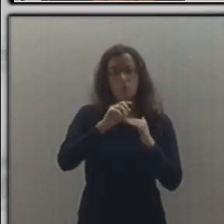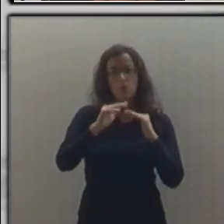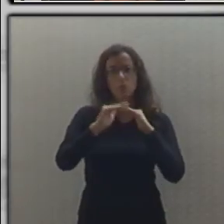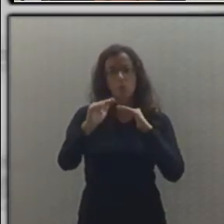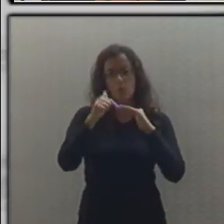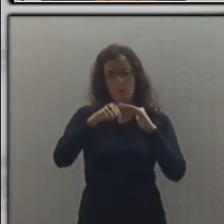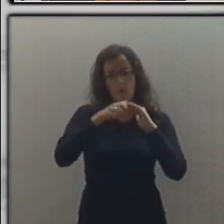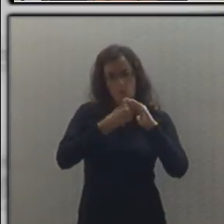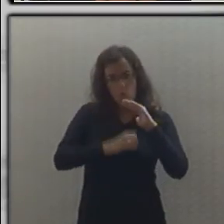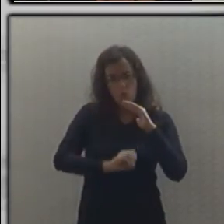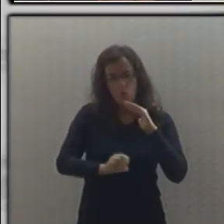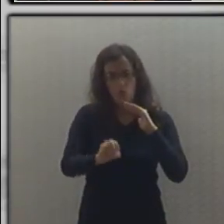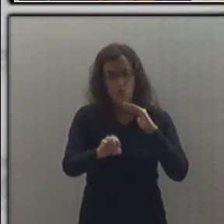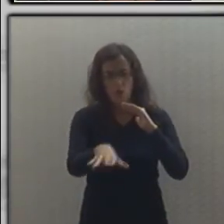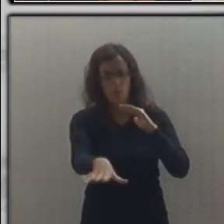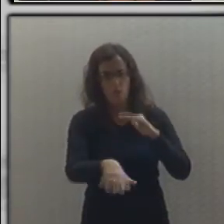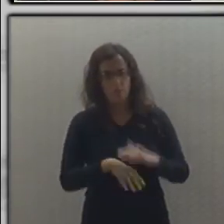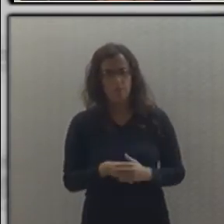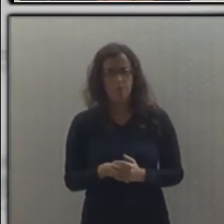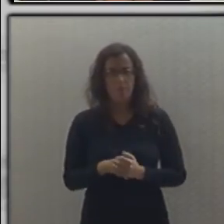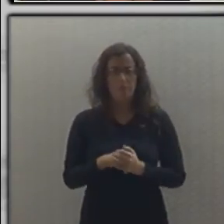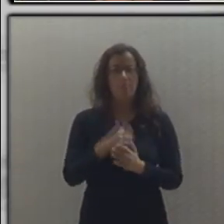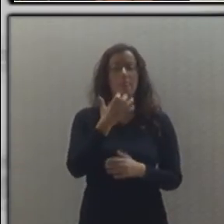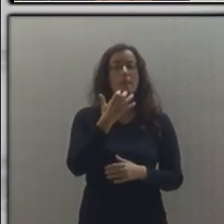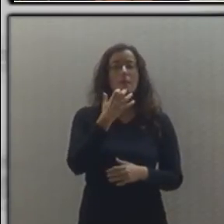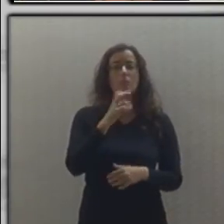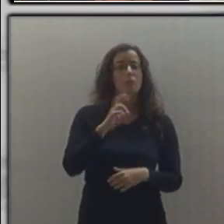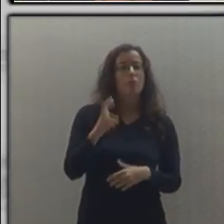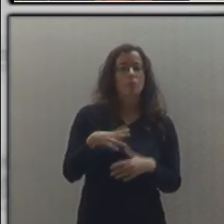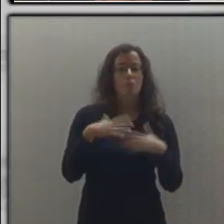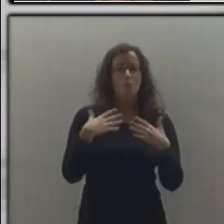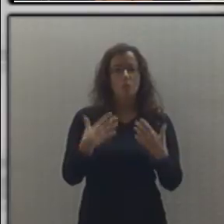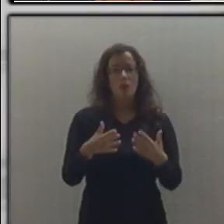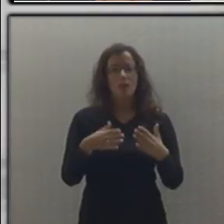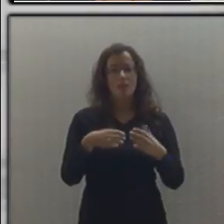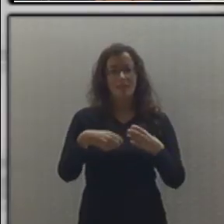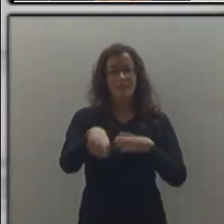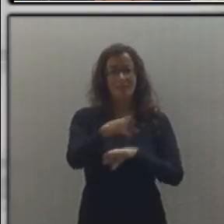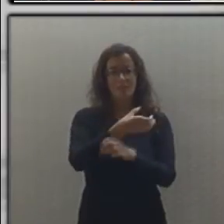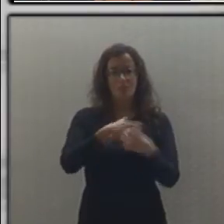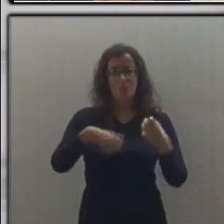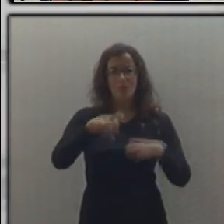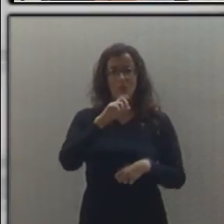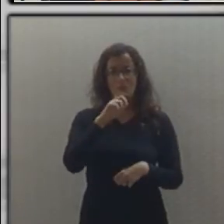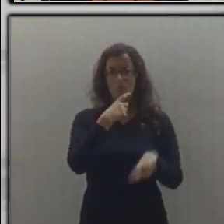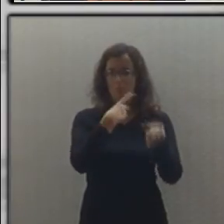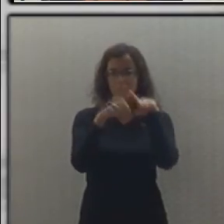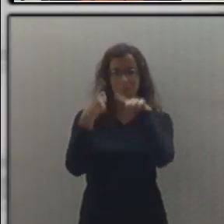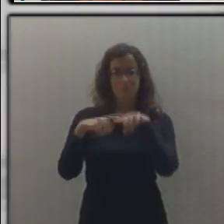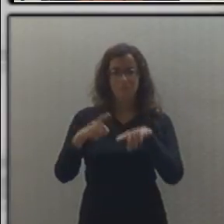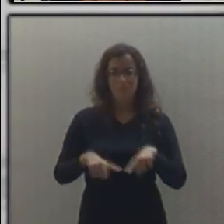suelo. Otros ejemplos son los cambios de distribución, en los que a